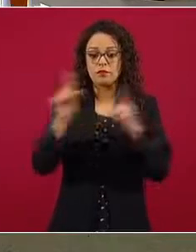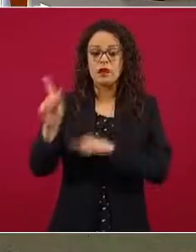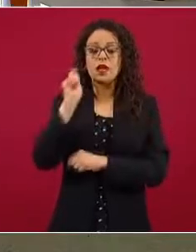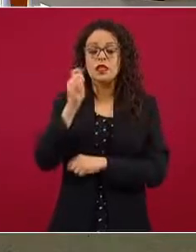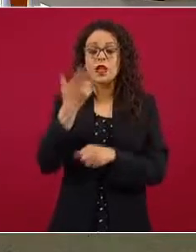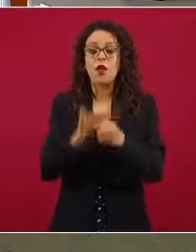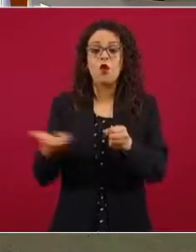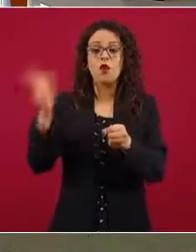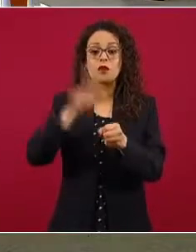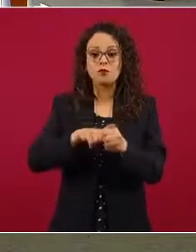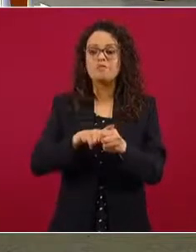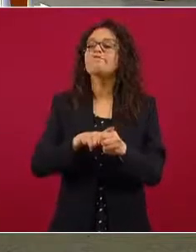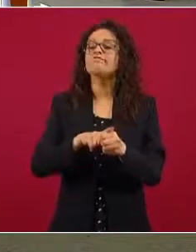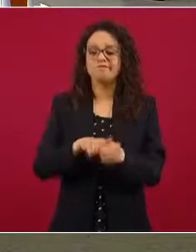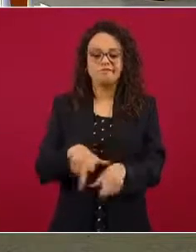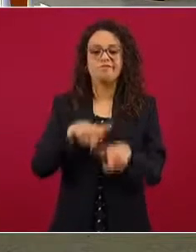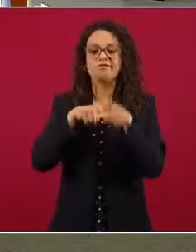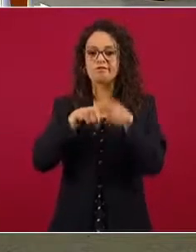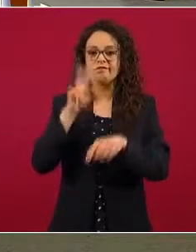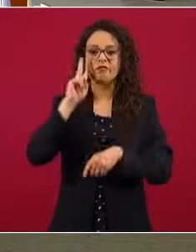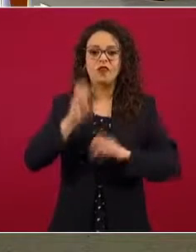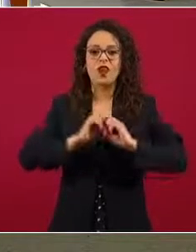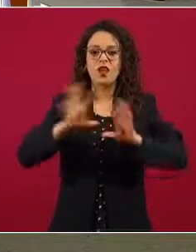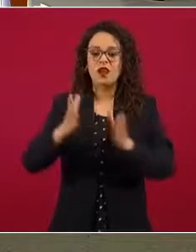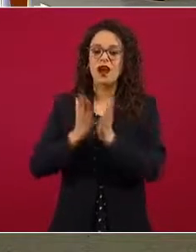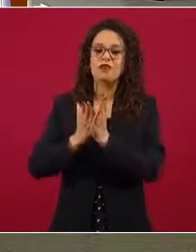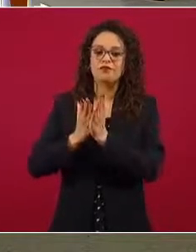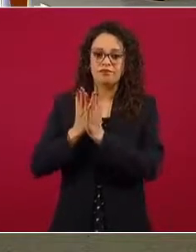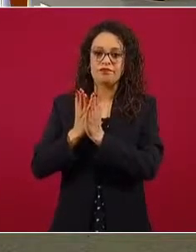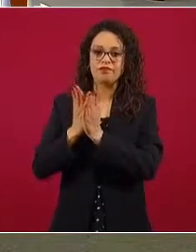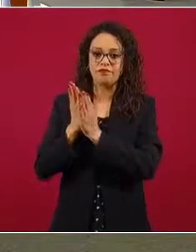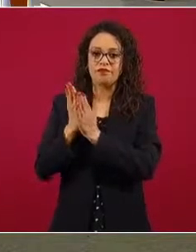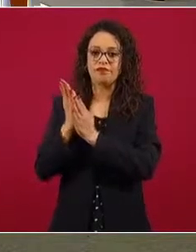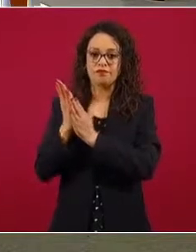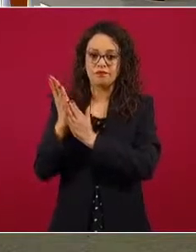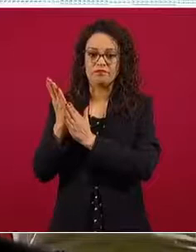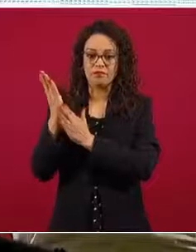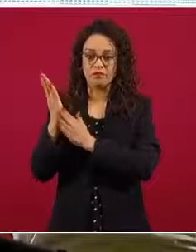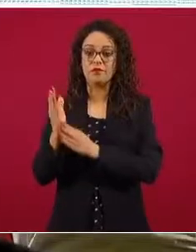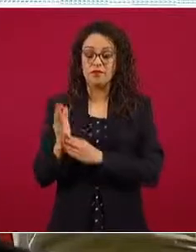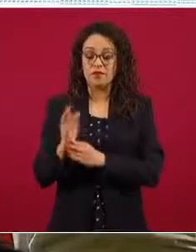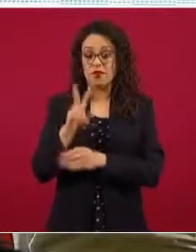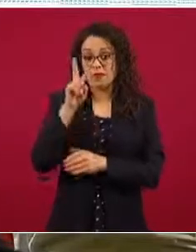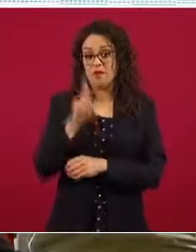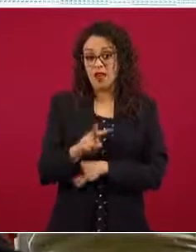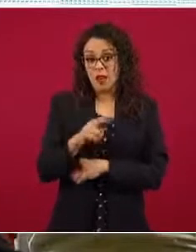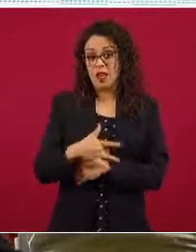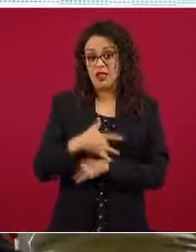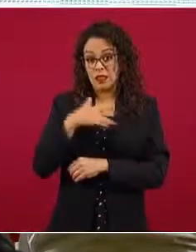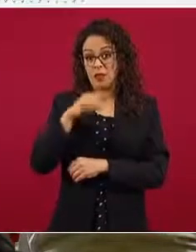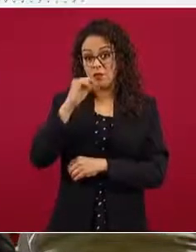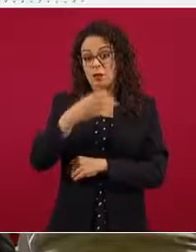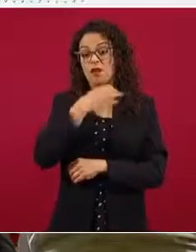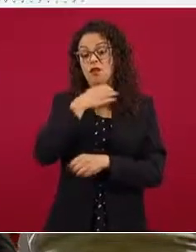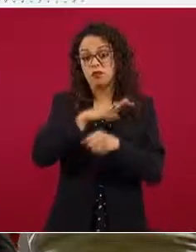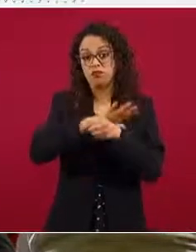de Hidalgo seguimos viendo esta tendencia de incremento con una muy importante saturación de los